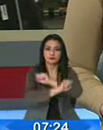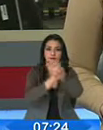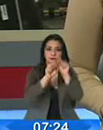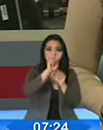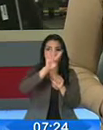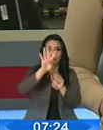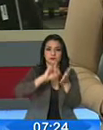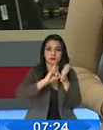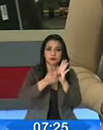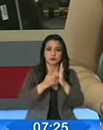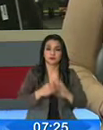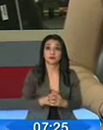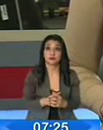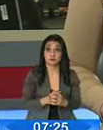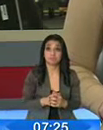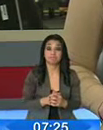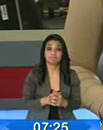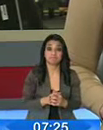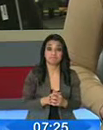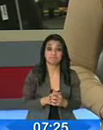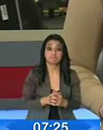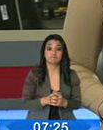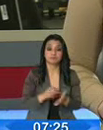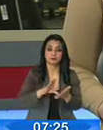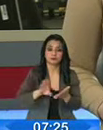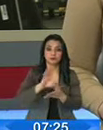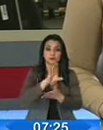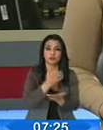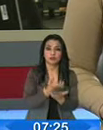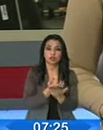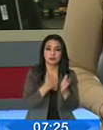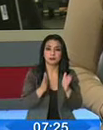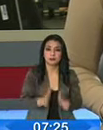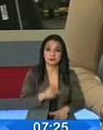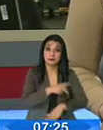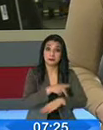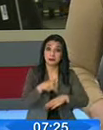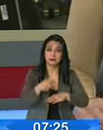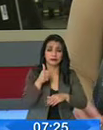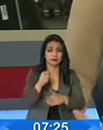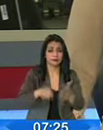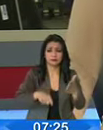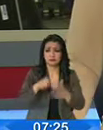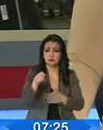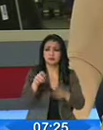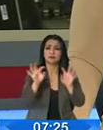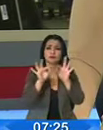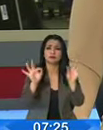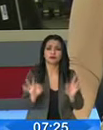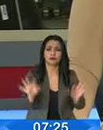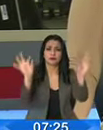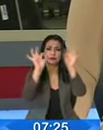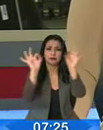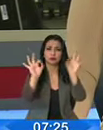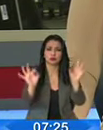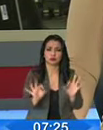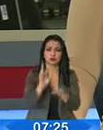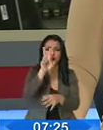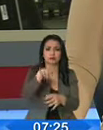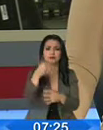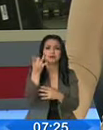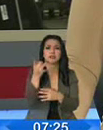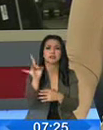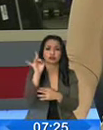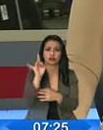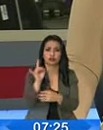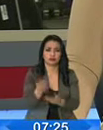7:24 a.m. y como acertada califica el Colegio de Economistas de Pichincha el contenido de la proforma presupuestaria para el 2018, que se encuentra